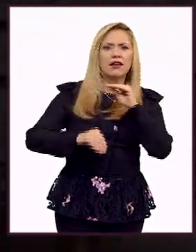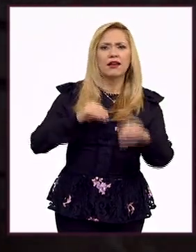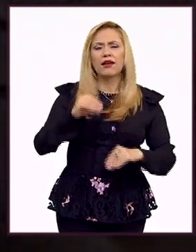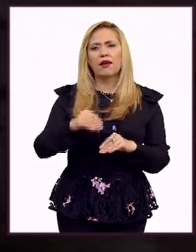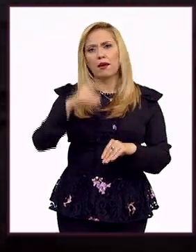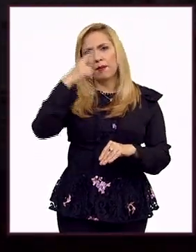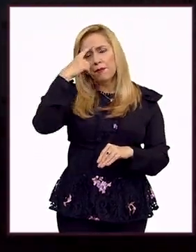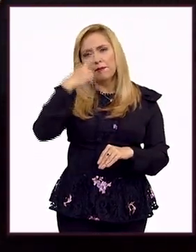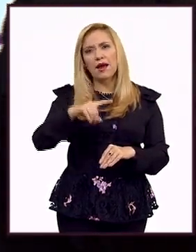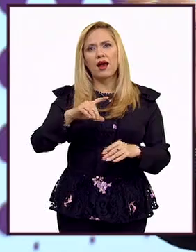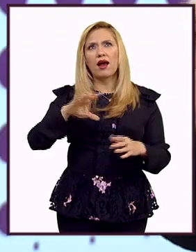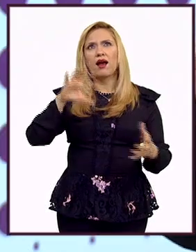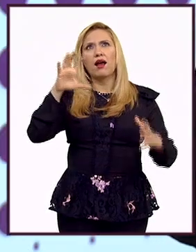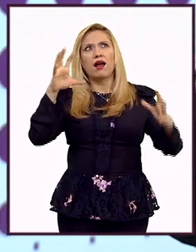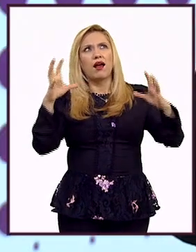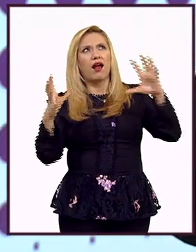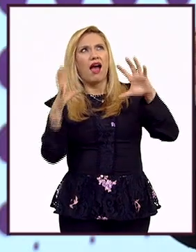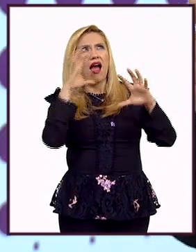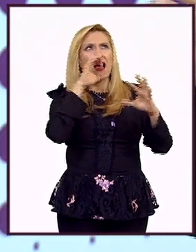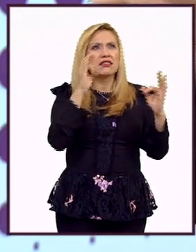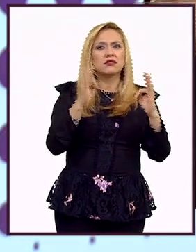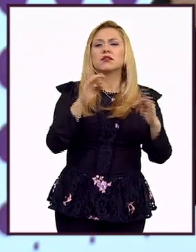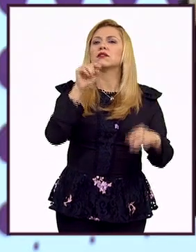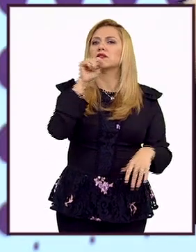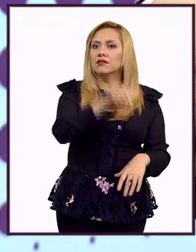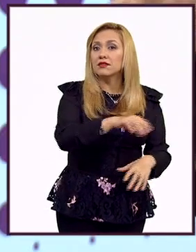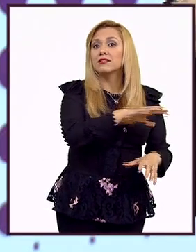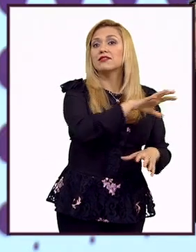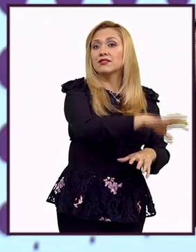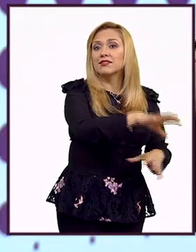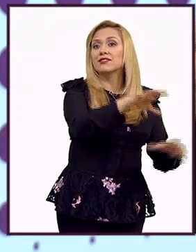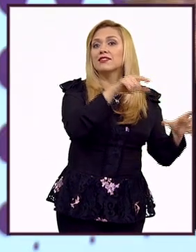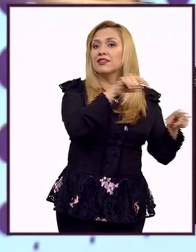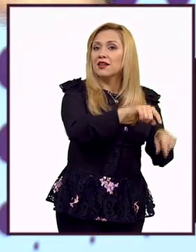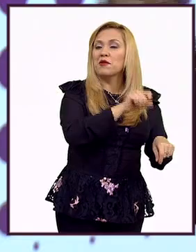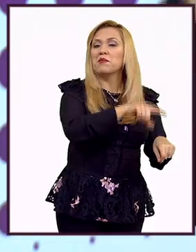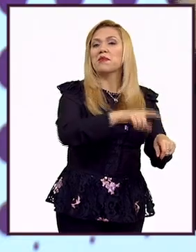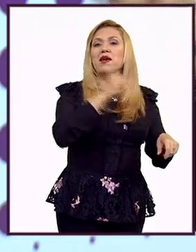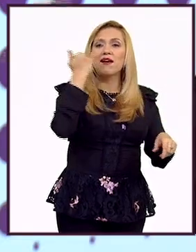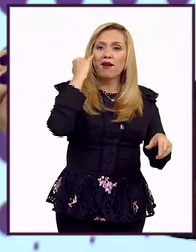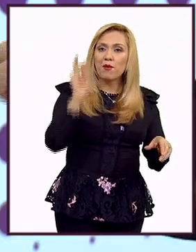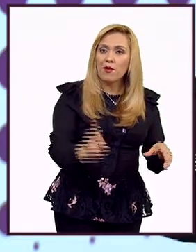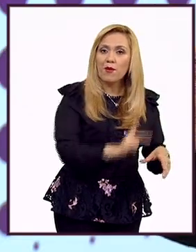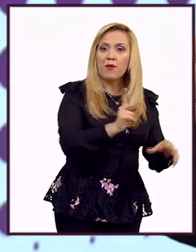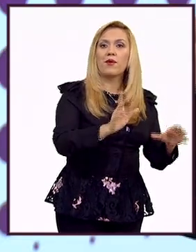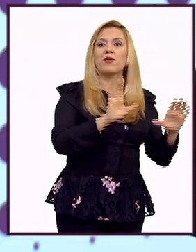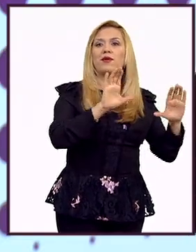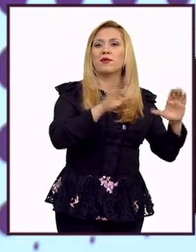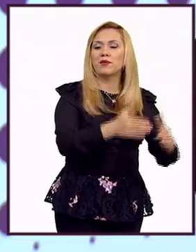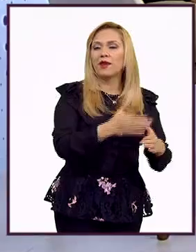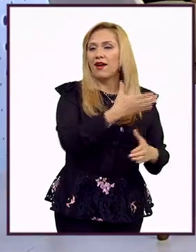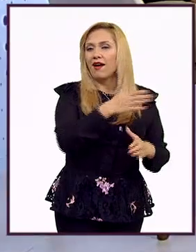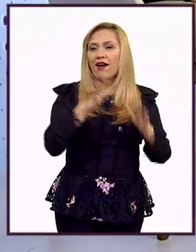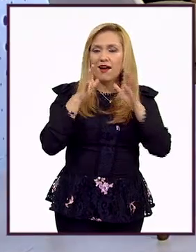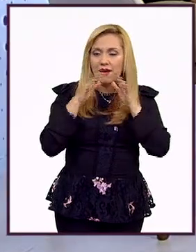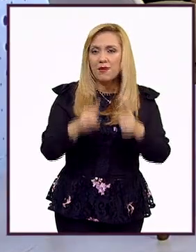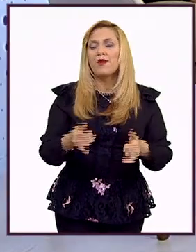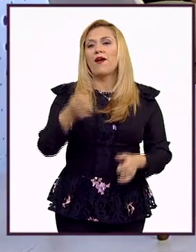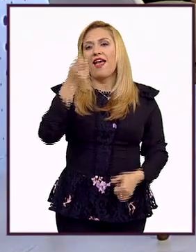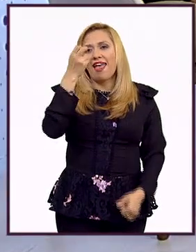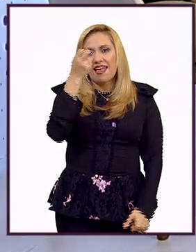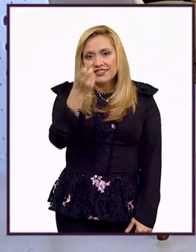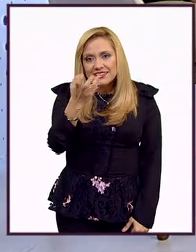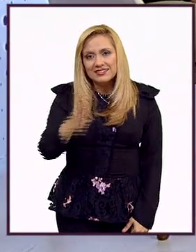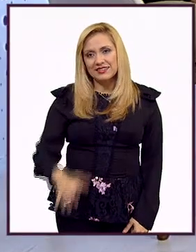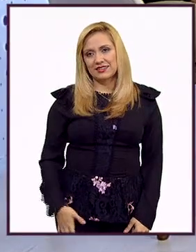en contra del cambio climático? Son en esas regiones. Porque esa cosmovisión, eso de lo que habla Isaías, esa forma distinta